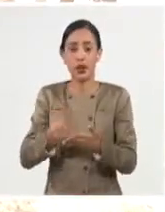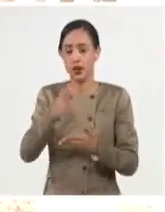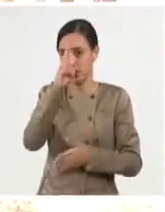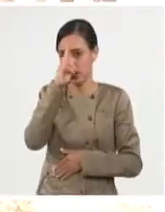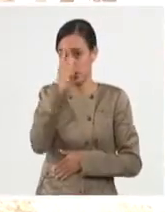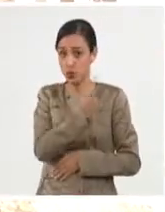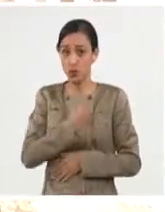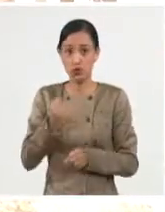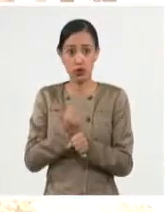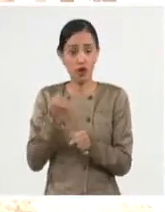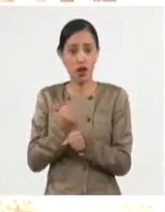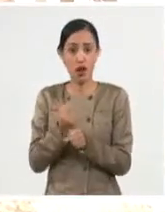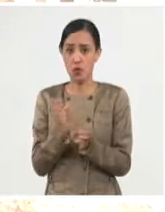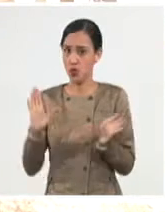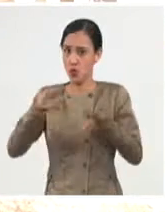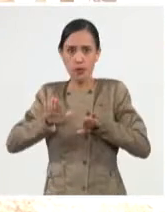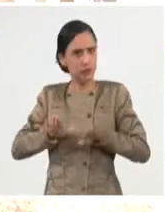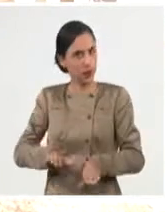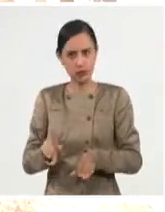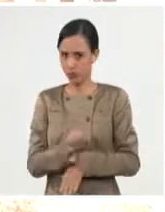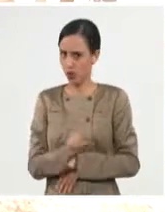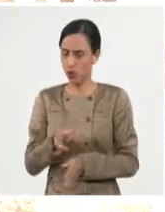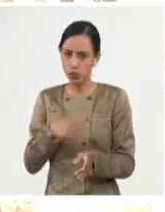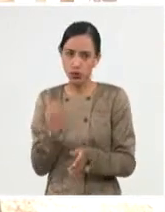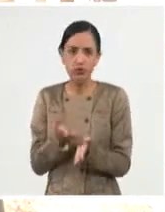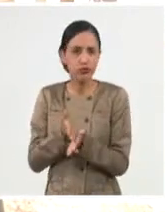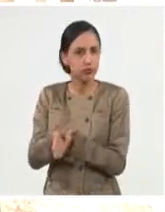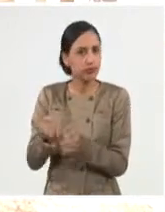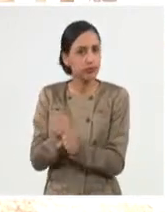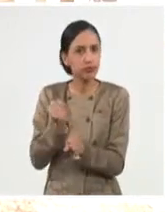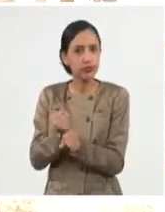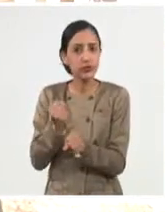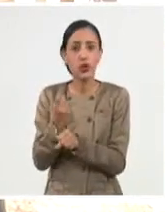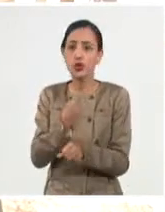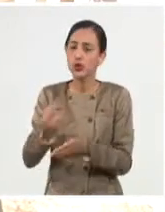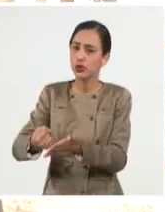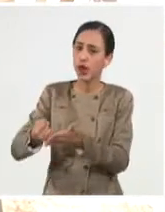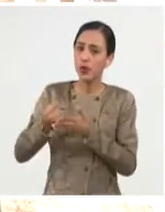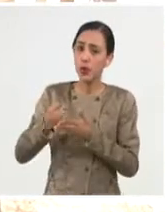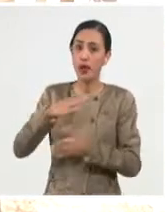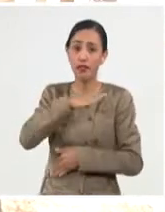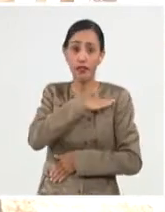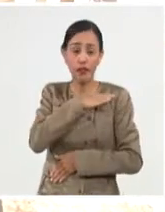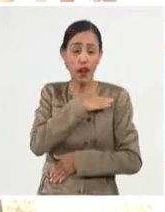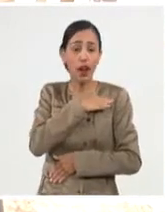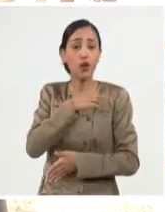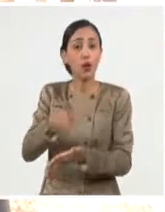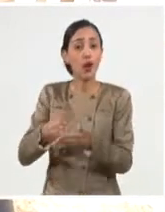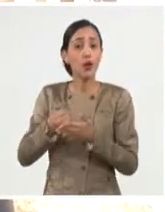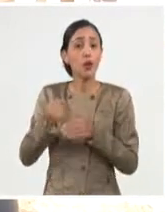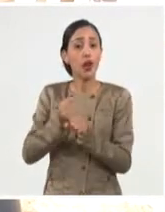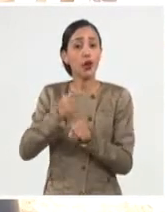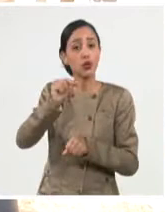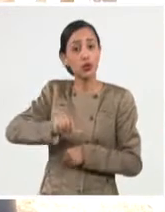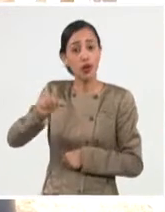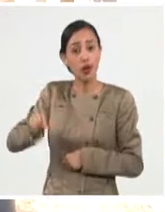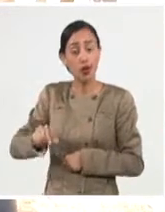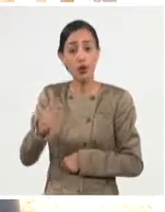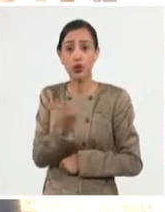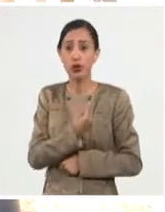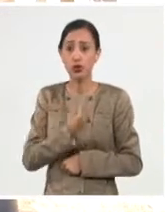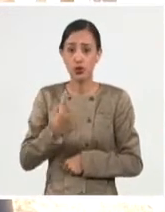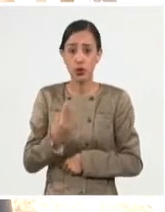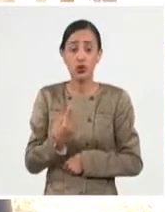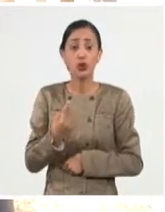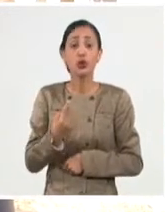como tenemos el apoyo de las Fuerzas Armadas, tenemos el apoyo de los trabajadores. La dirección ha estado a tanto de las condiciones de nosotros, de